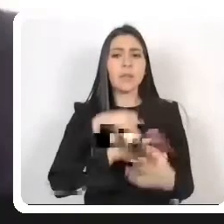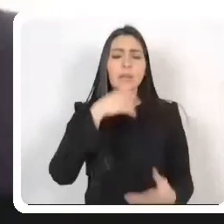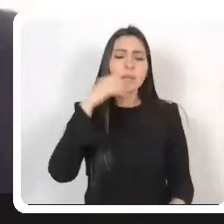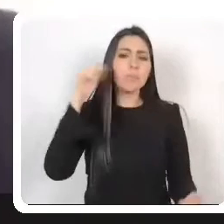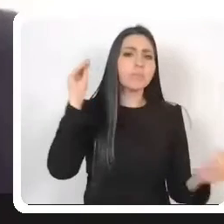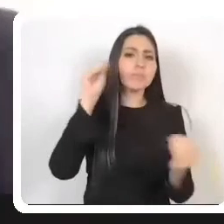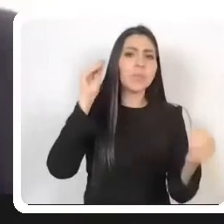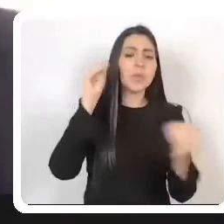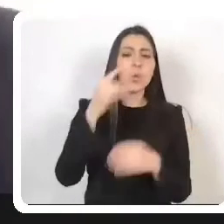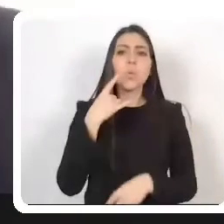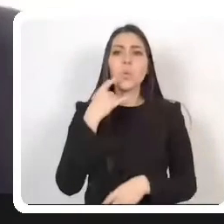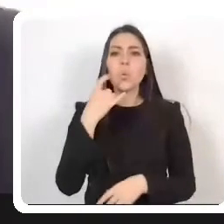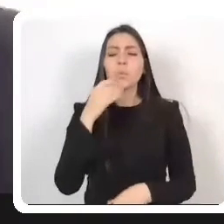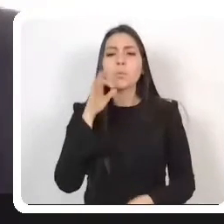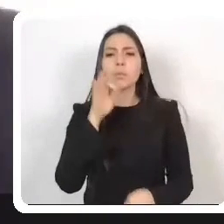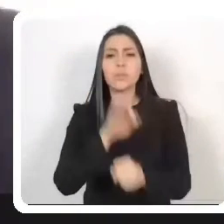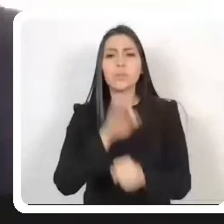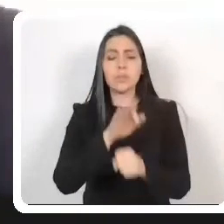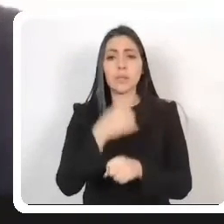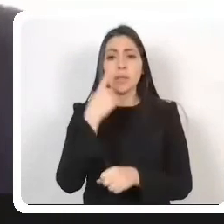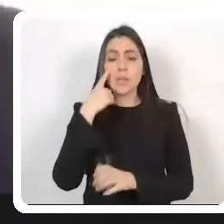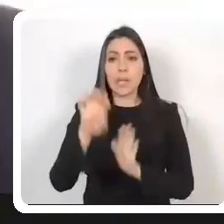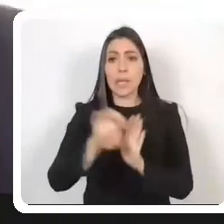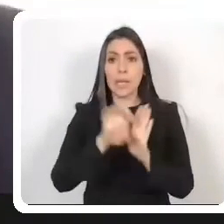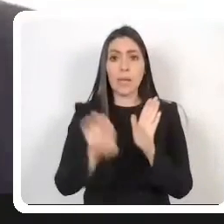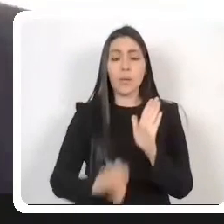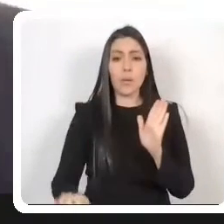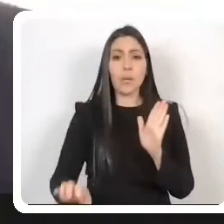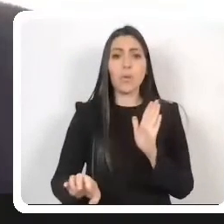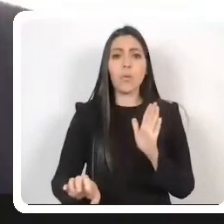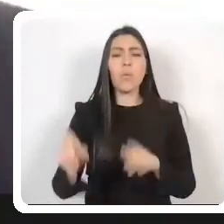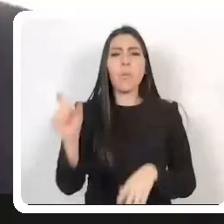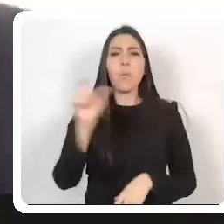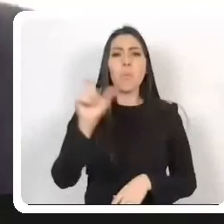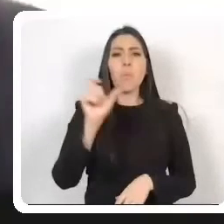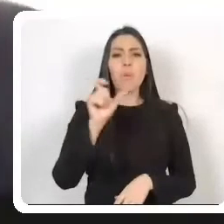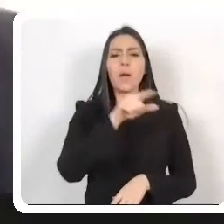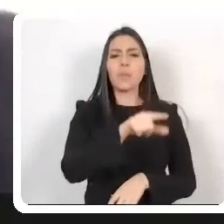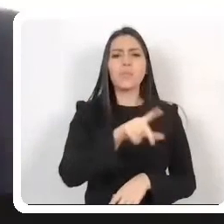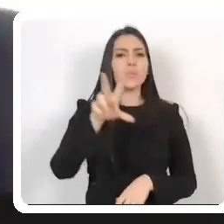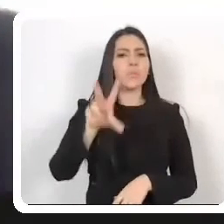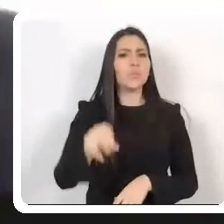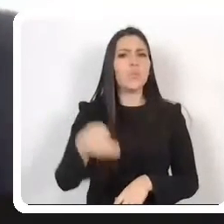lucha. Ejemplo de ello se vio cuando se opuso a las